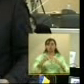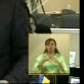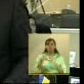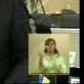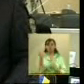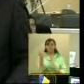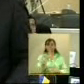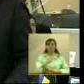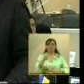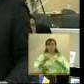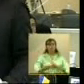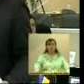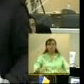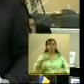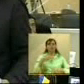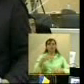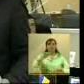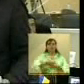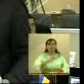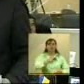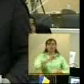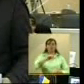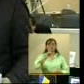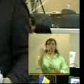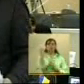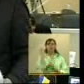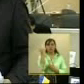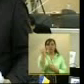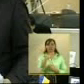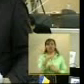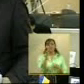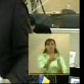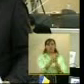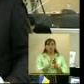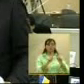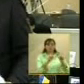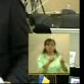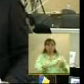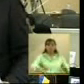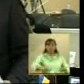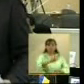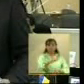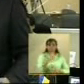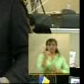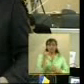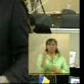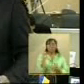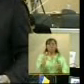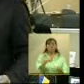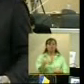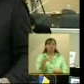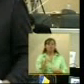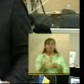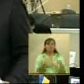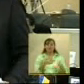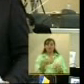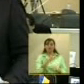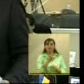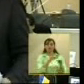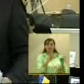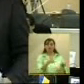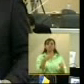había perdido el mando moral de sus soldados, y le piden a sus tropas que esta vez sí cumpla con lo ofrecido y no reducirlo